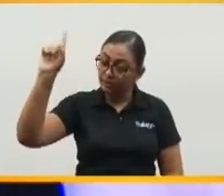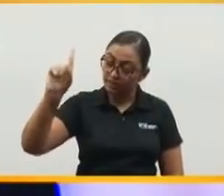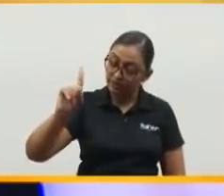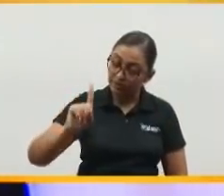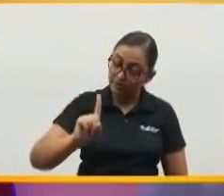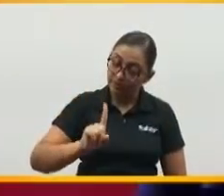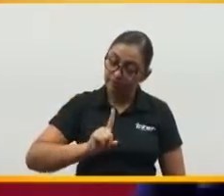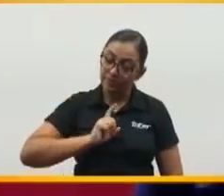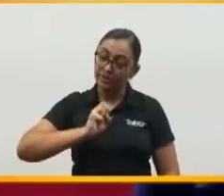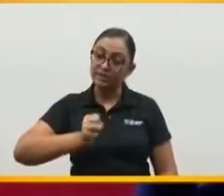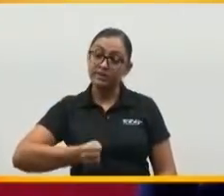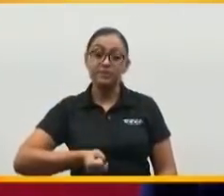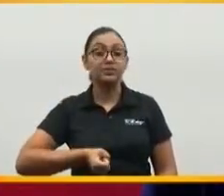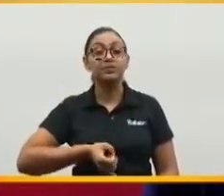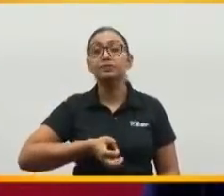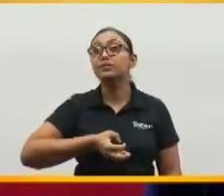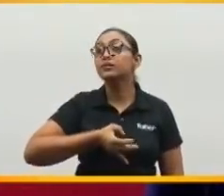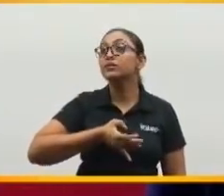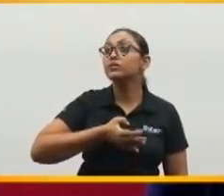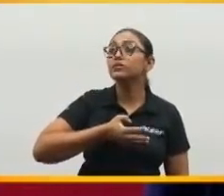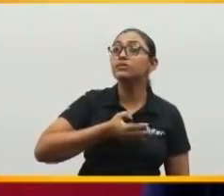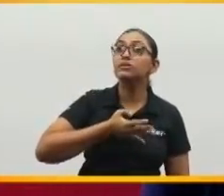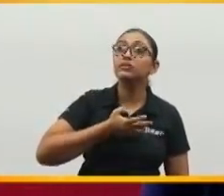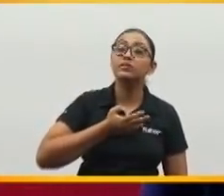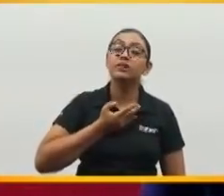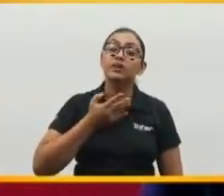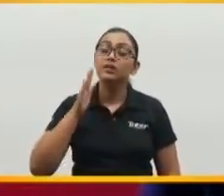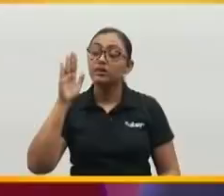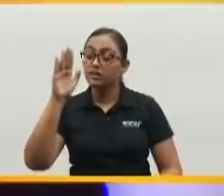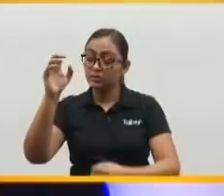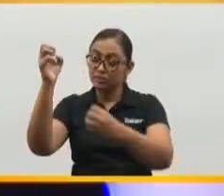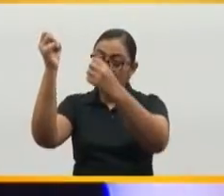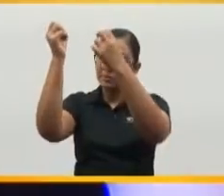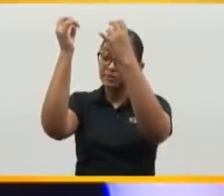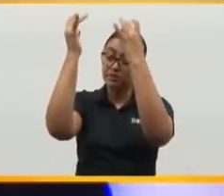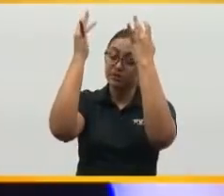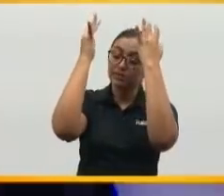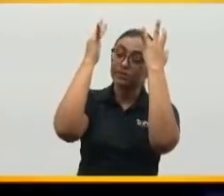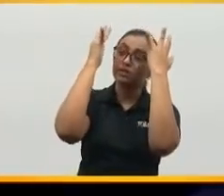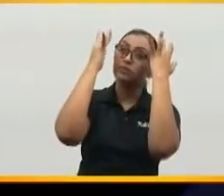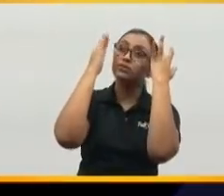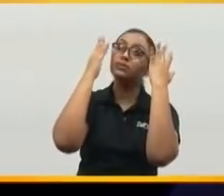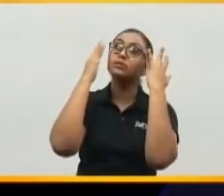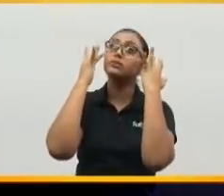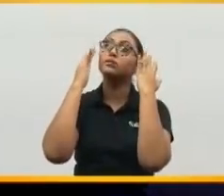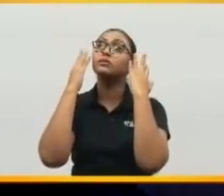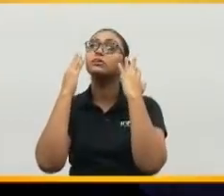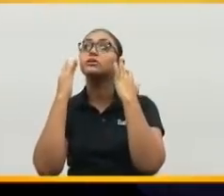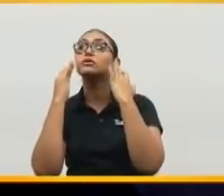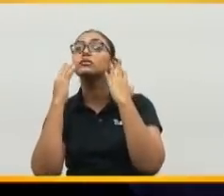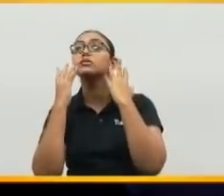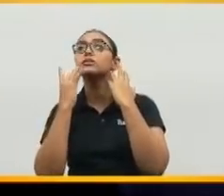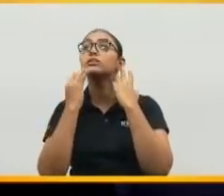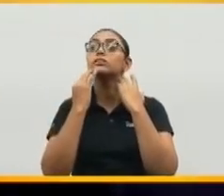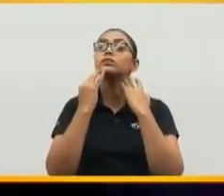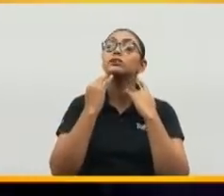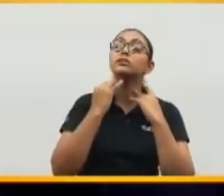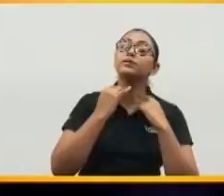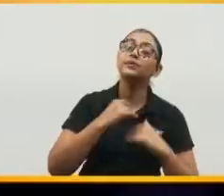ven y lléname, Señor, con tu preciosa unción.